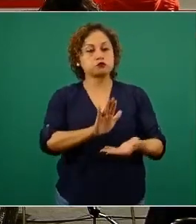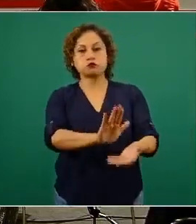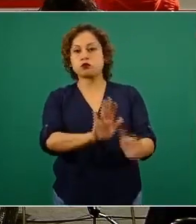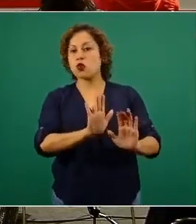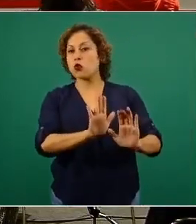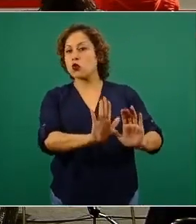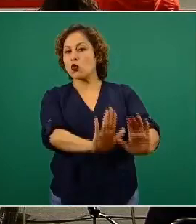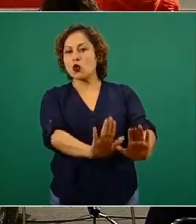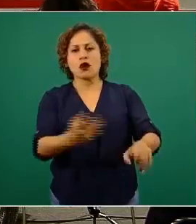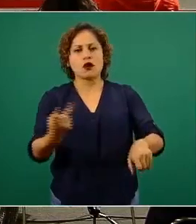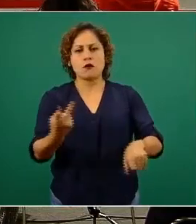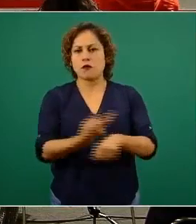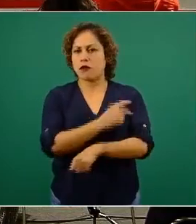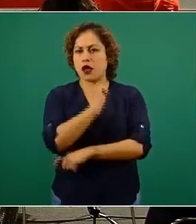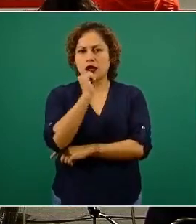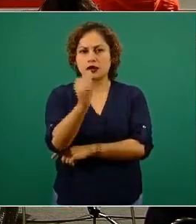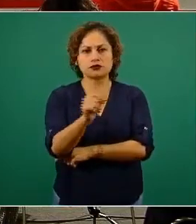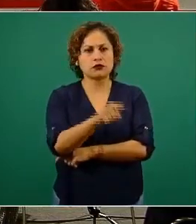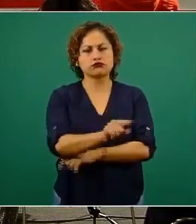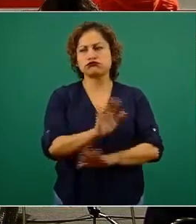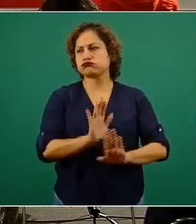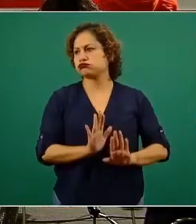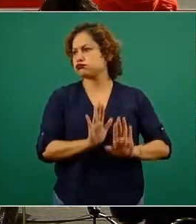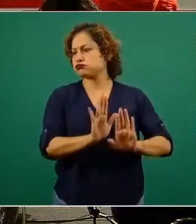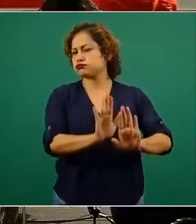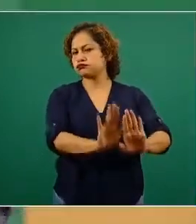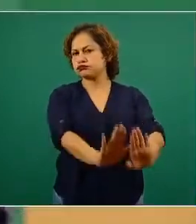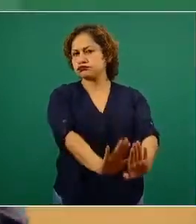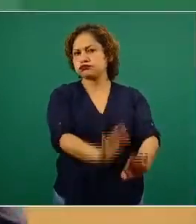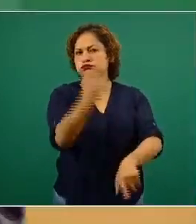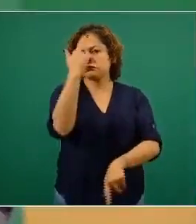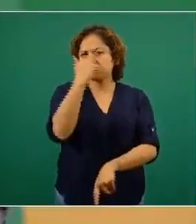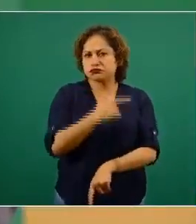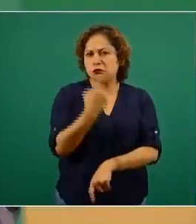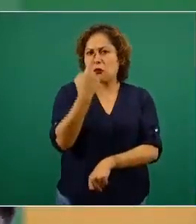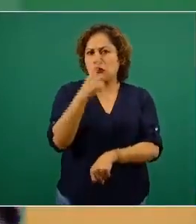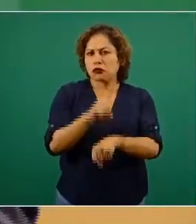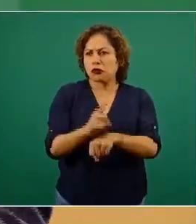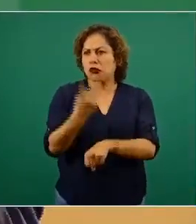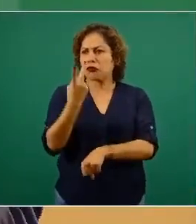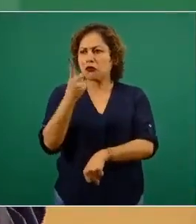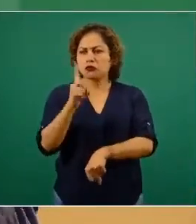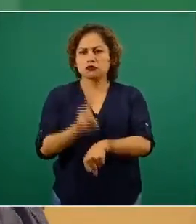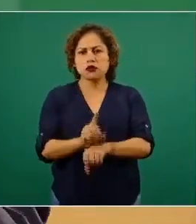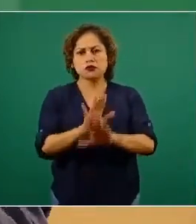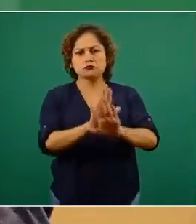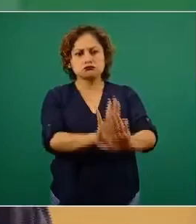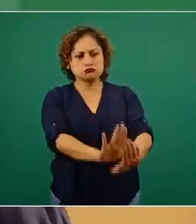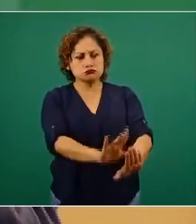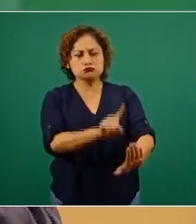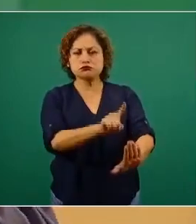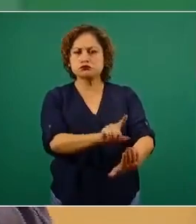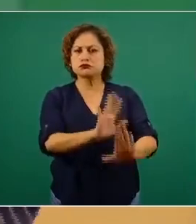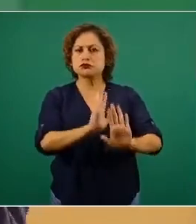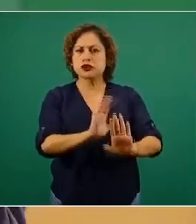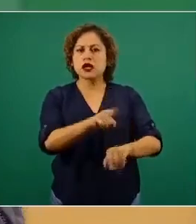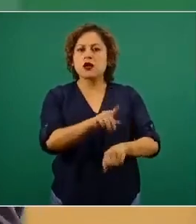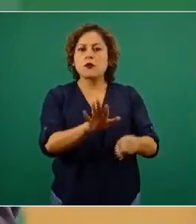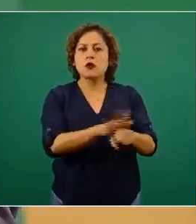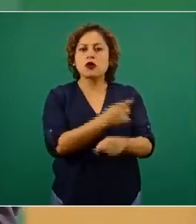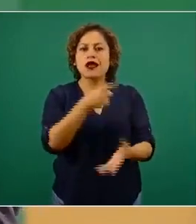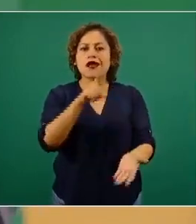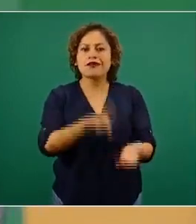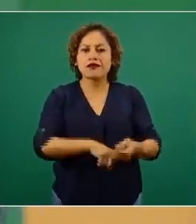mantiene empaquetado, se puede quedar durante toda la noche o un día más, tan pronto se le mantenga abastecido de hielo seco